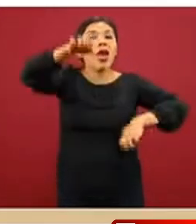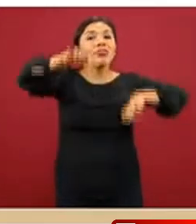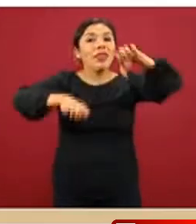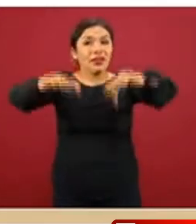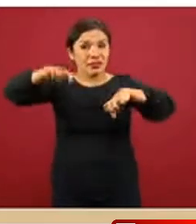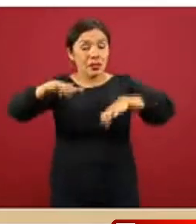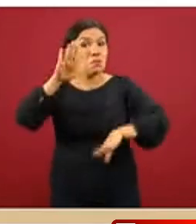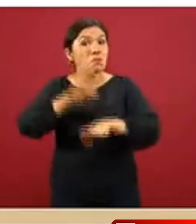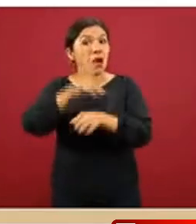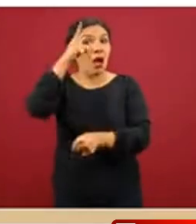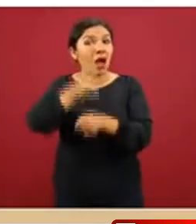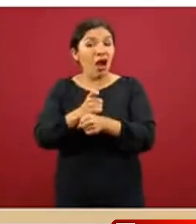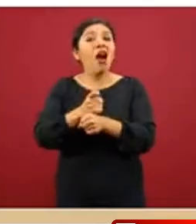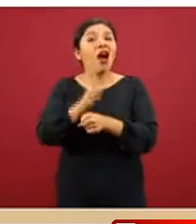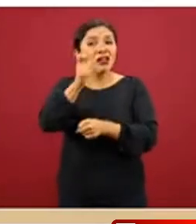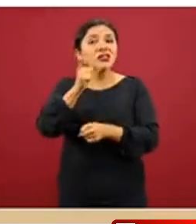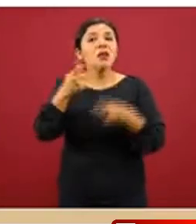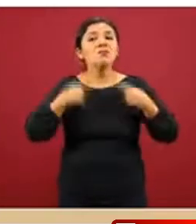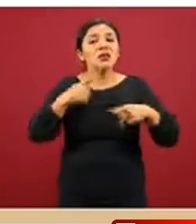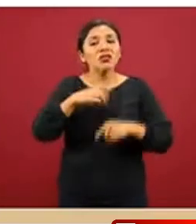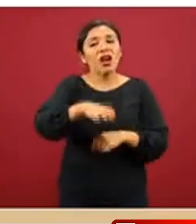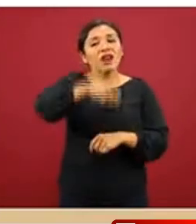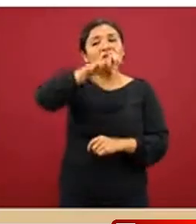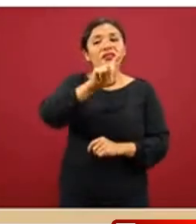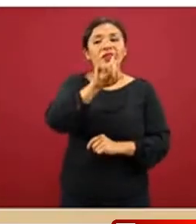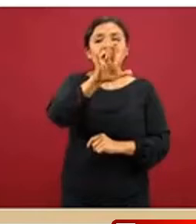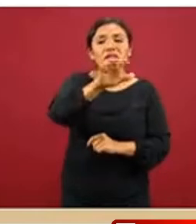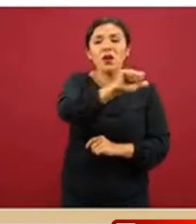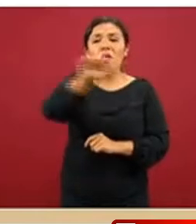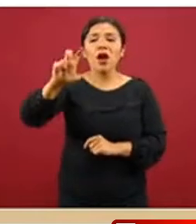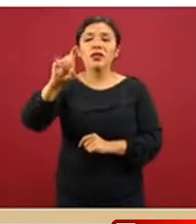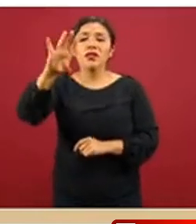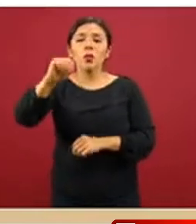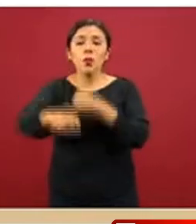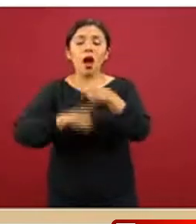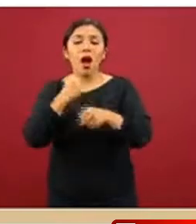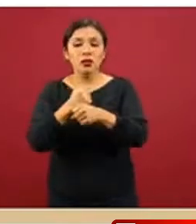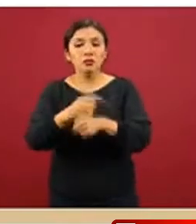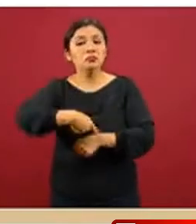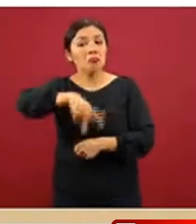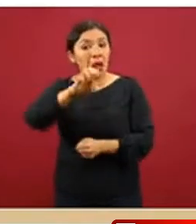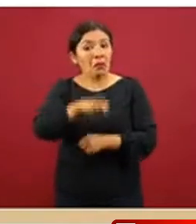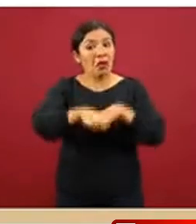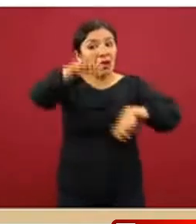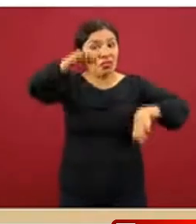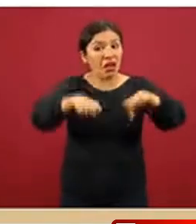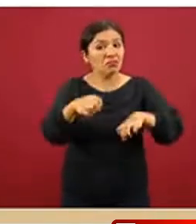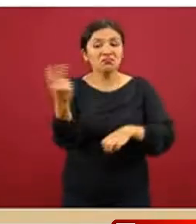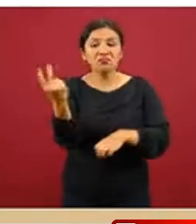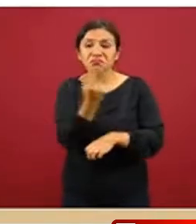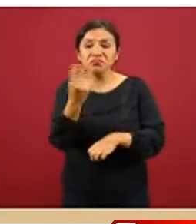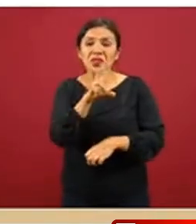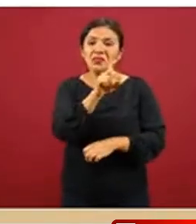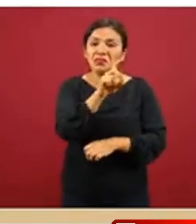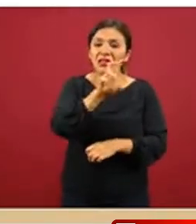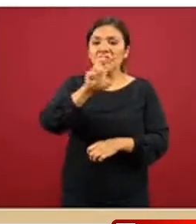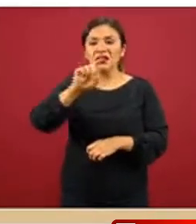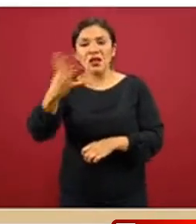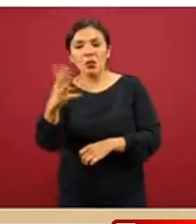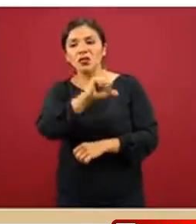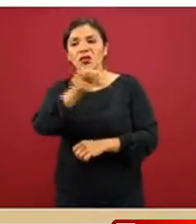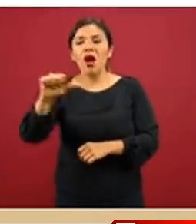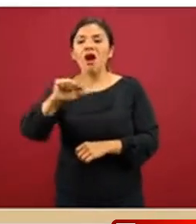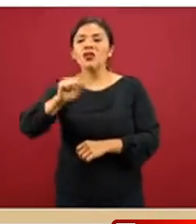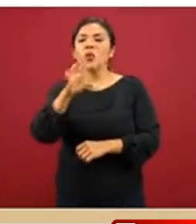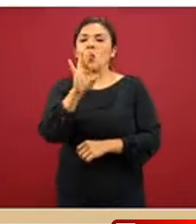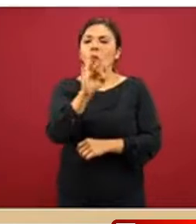Vemos que la mayor afectación estaría entre los 35 y los 39 años, aunque las edades de ambos lados, de 30 a 34 y de 40